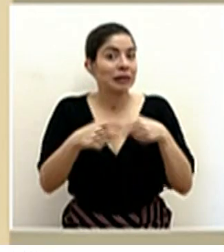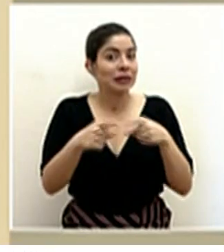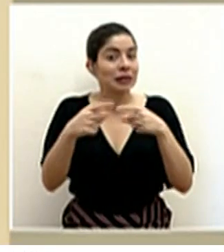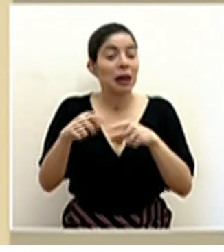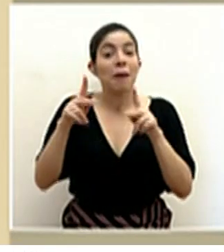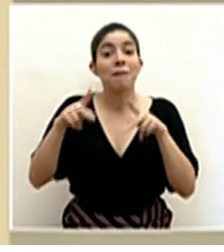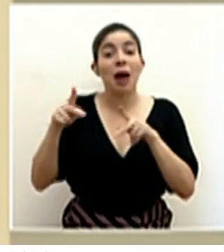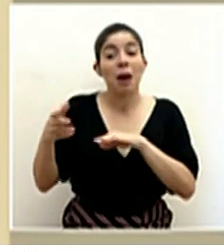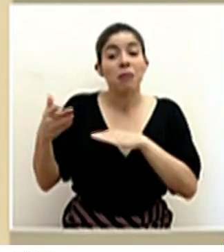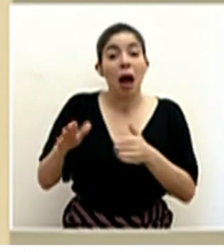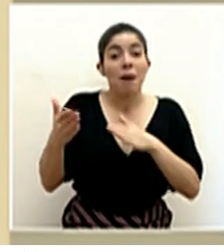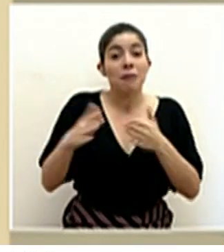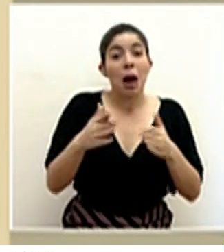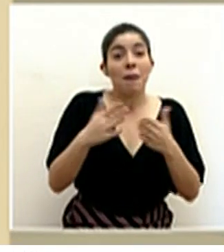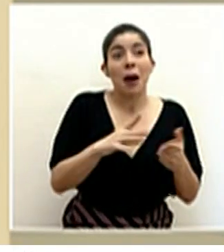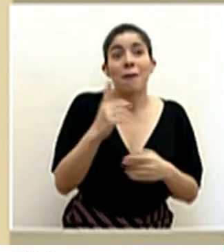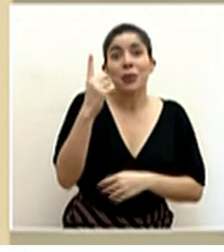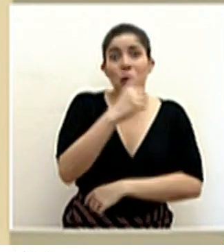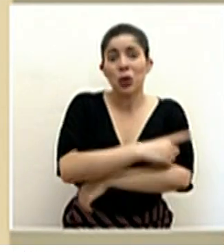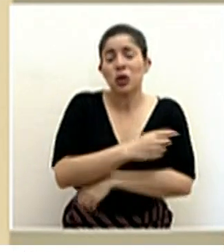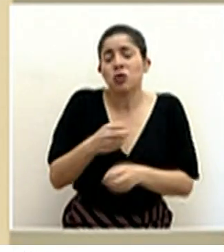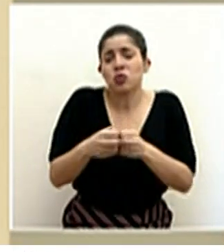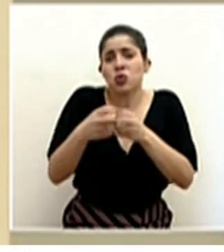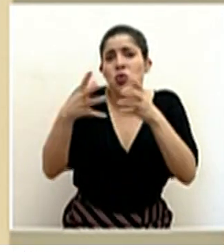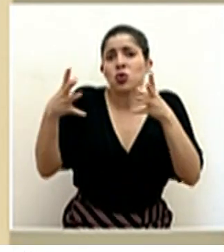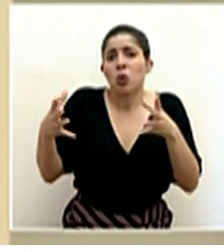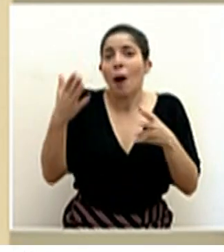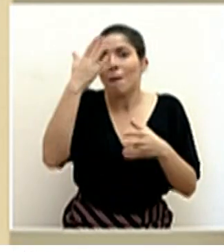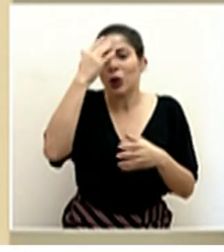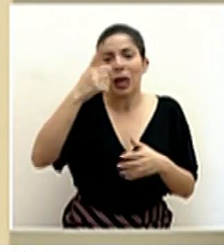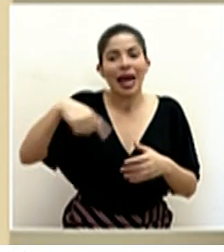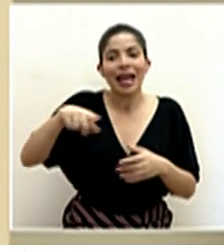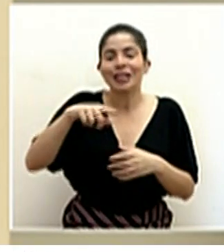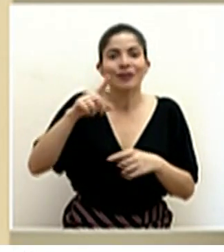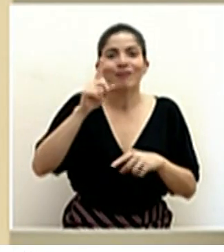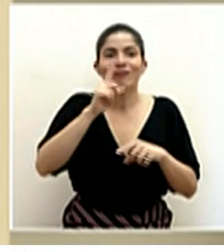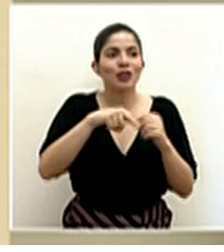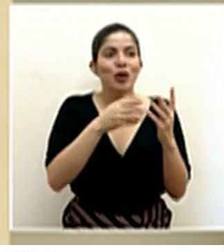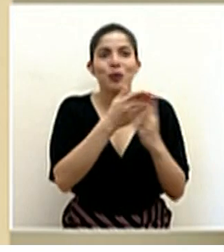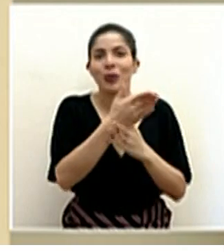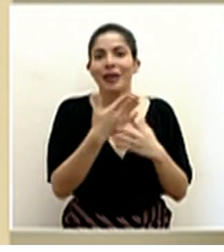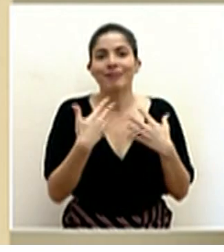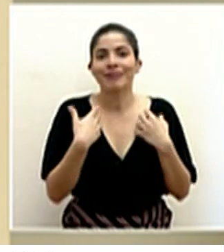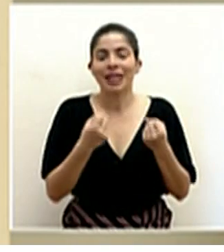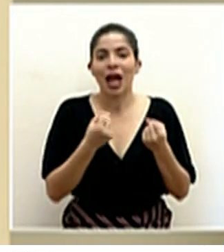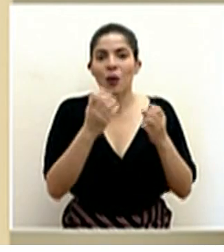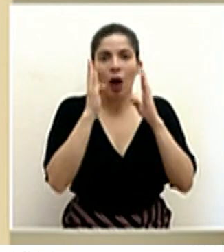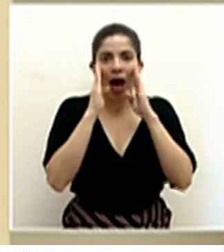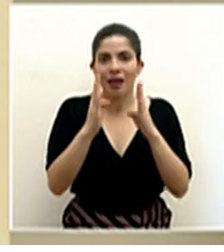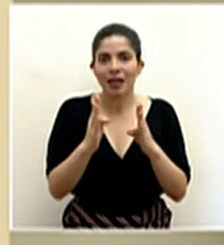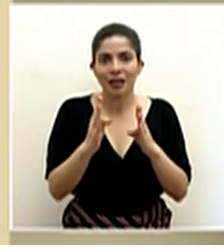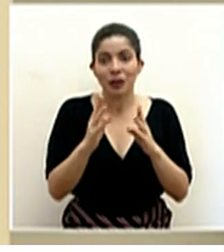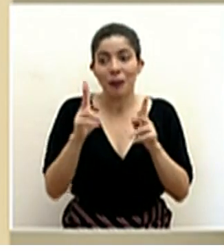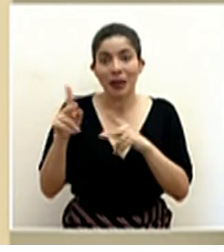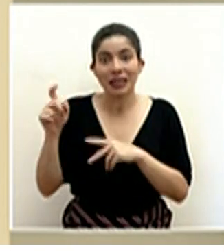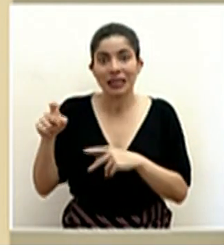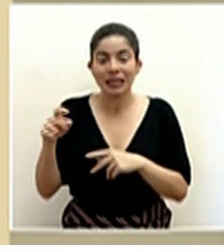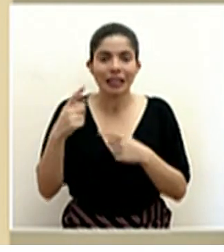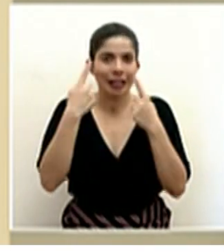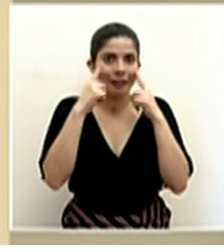de personas que fallecen al día es muy importante, porque no tienen acceso a los servicios de salud las personas que verdaderamente lo van a